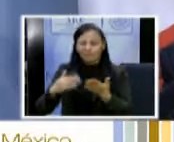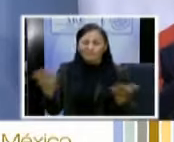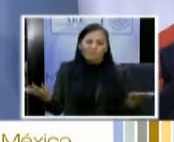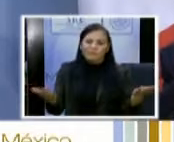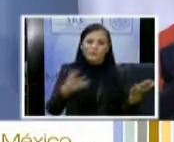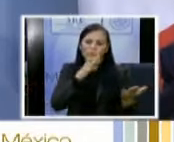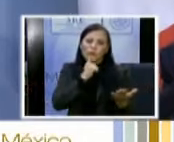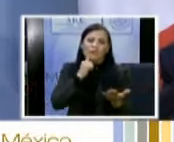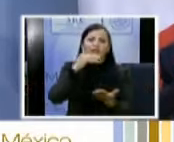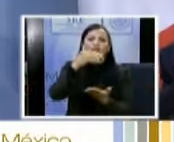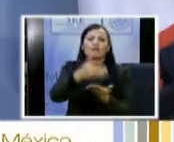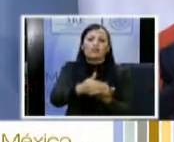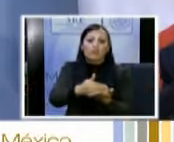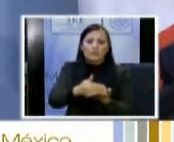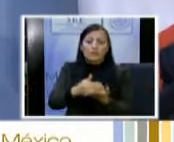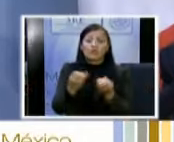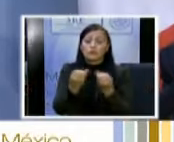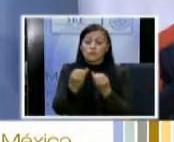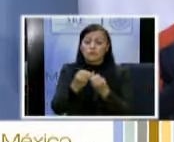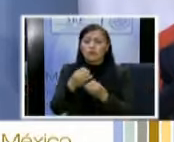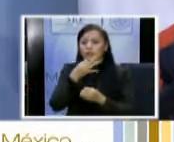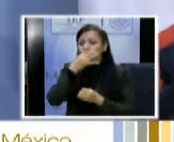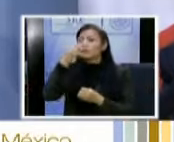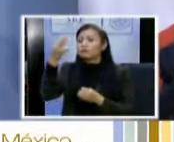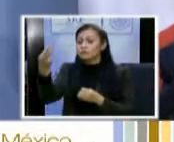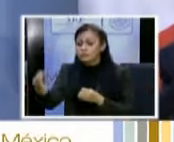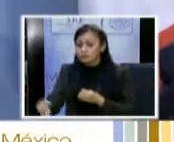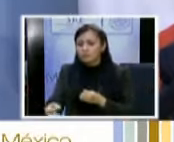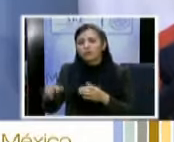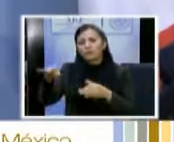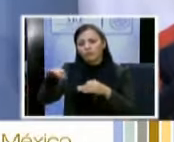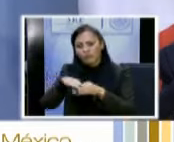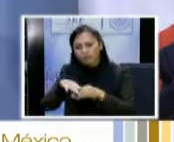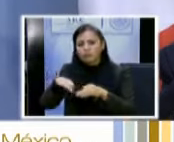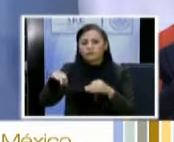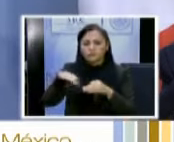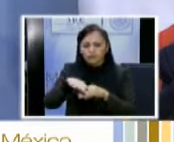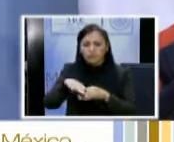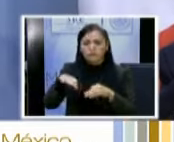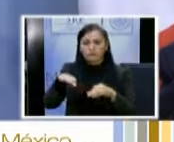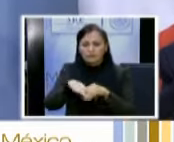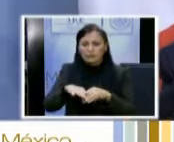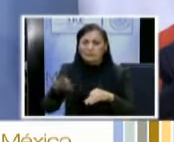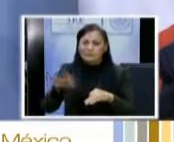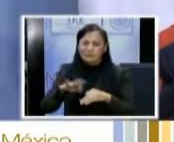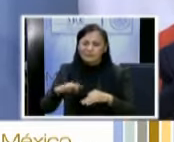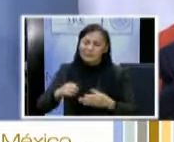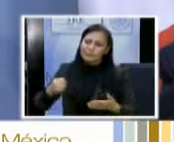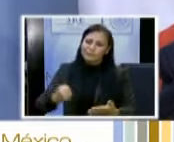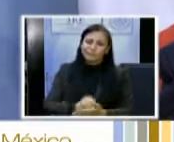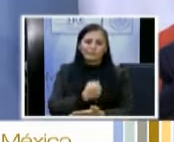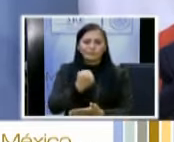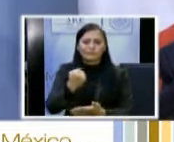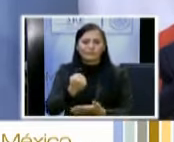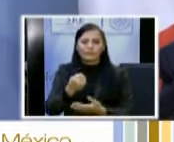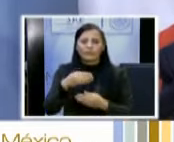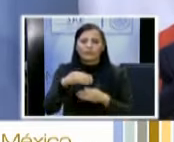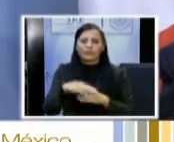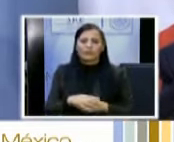estamos informando a la Cancillería permanentemente para que no se empiece a generar la frustración de